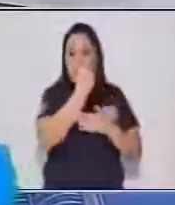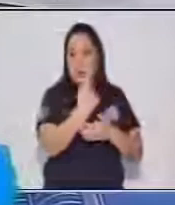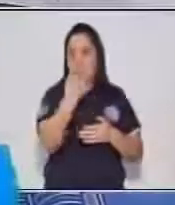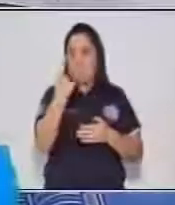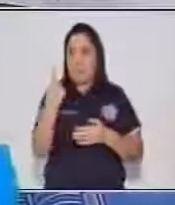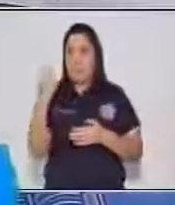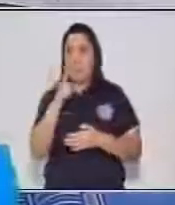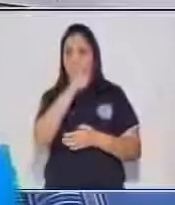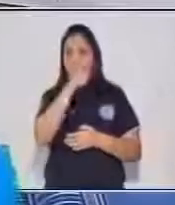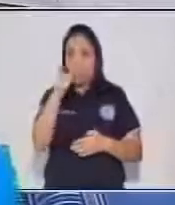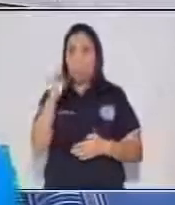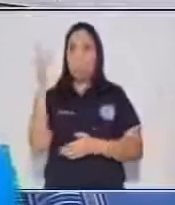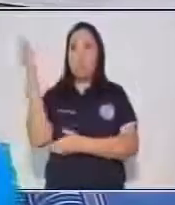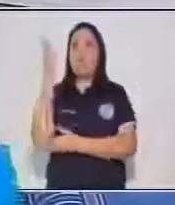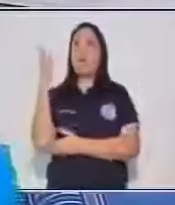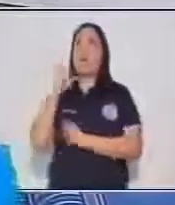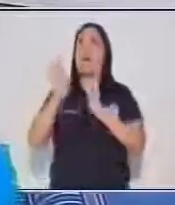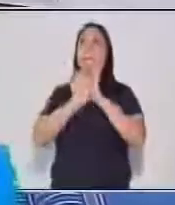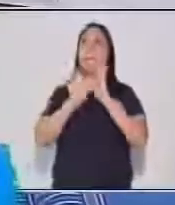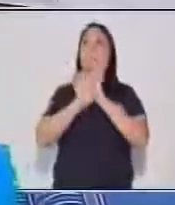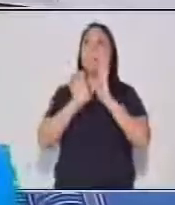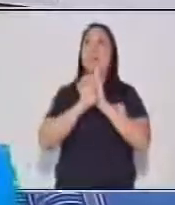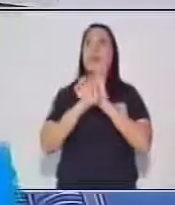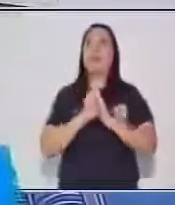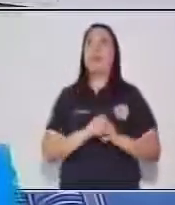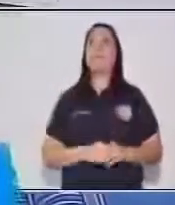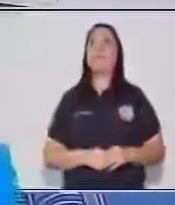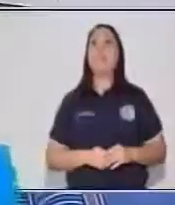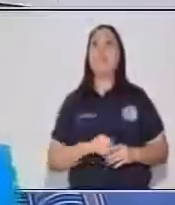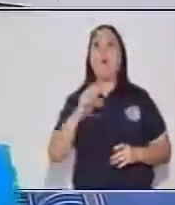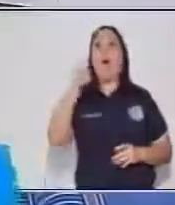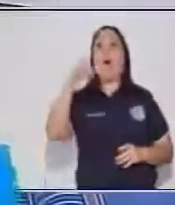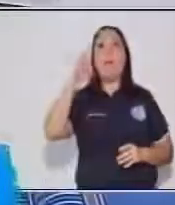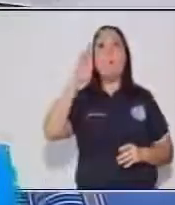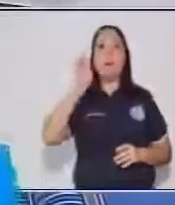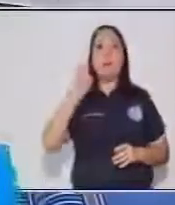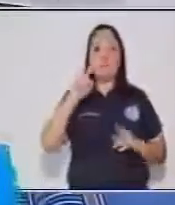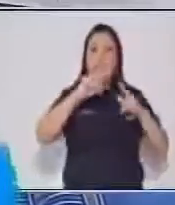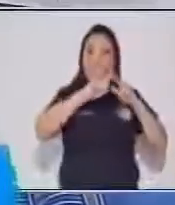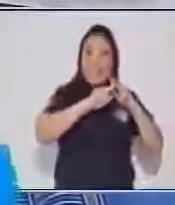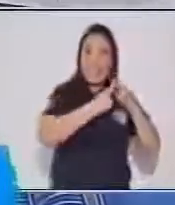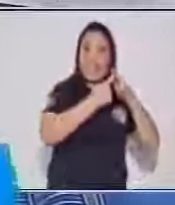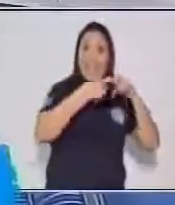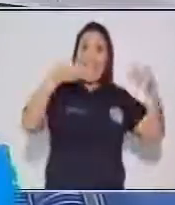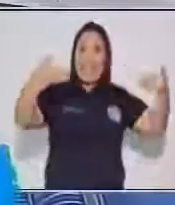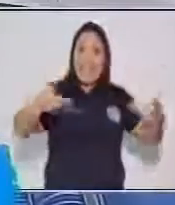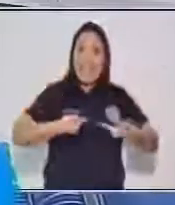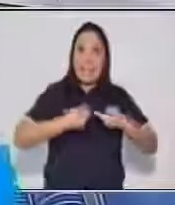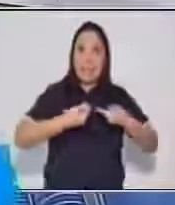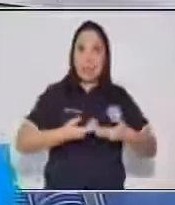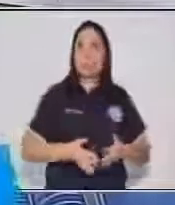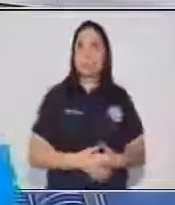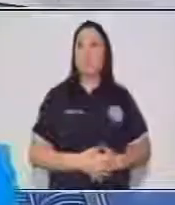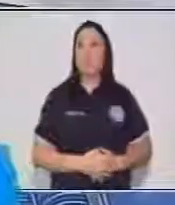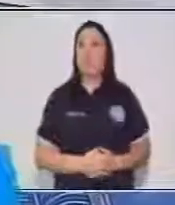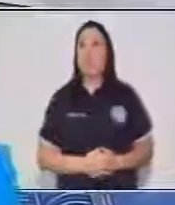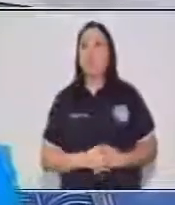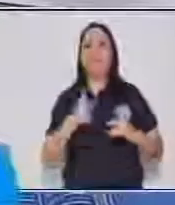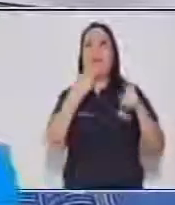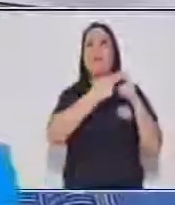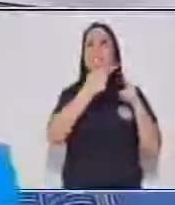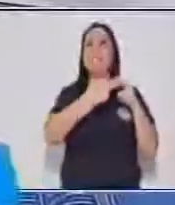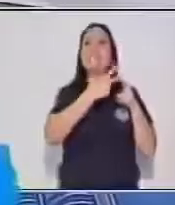de tu exposición. Por ejemplo, si hablamos de frases de apertura, que es lo que va al inicio o en